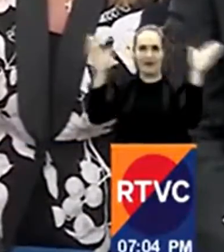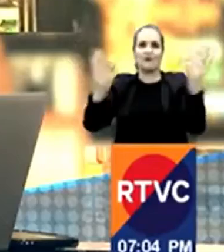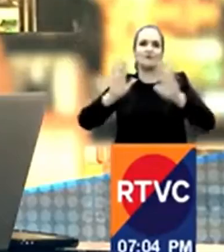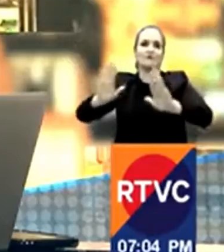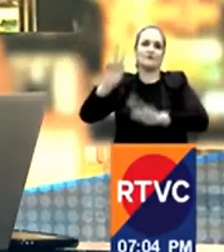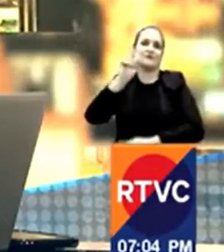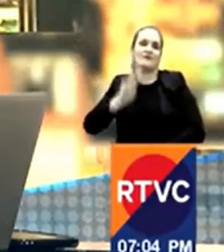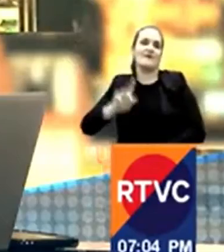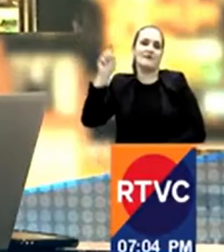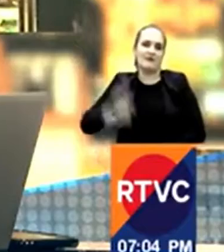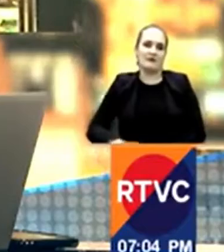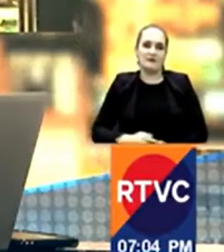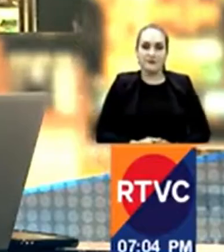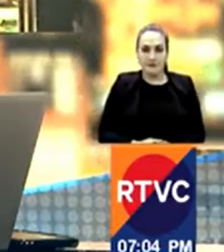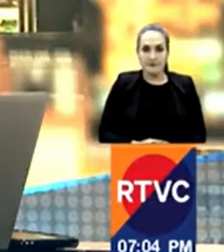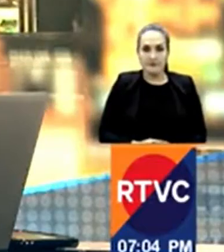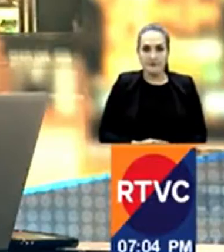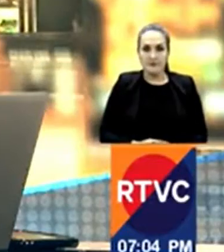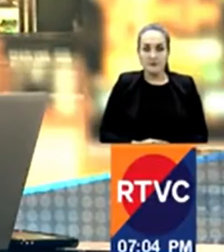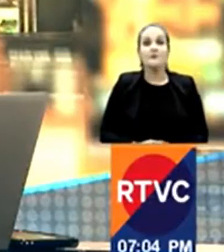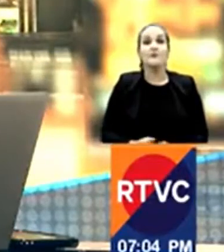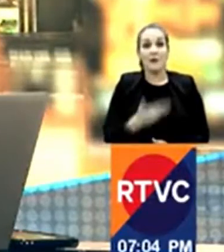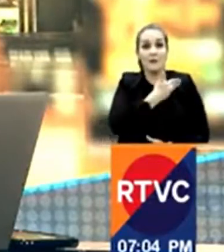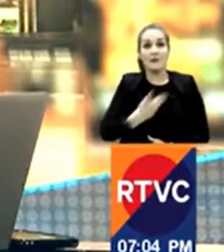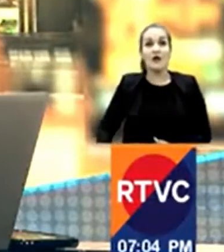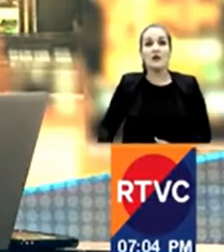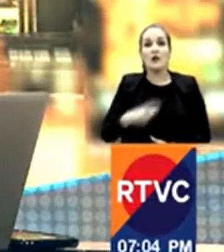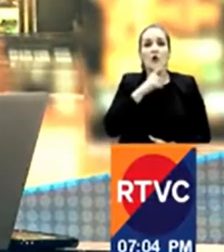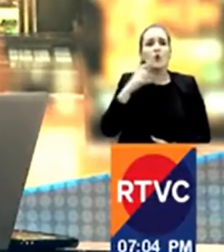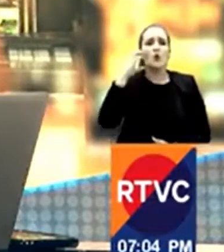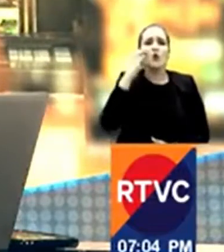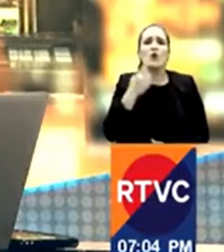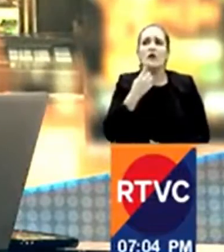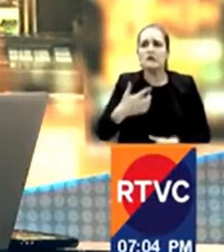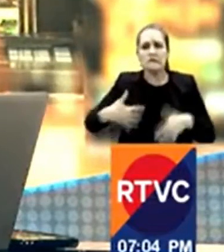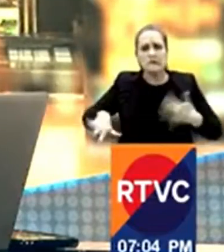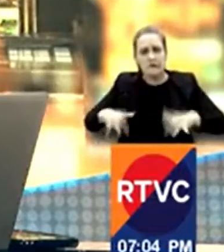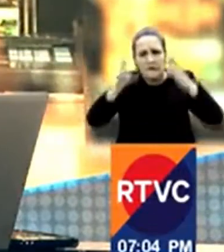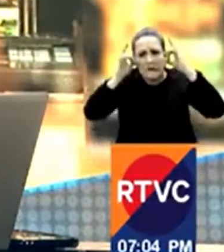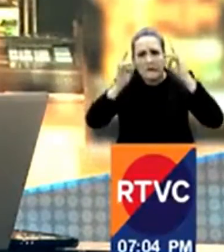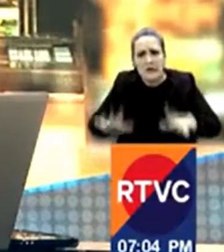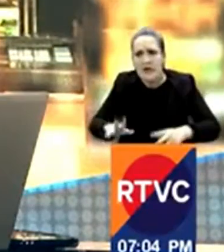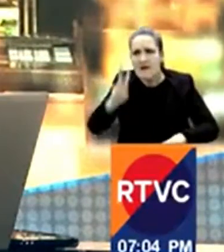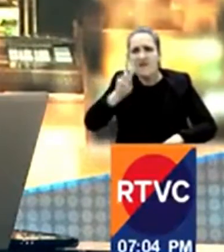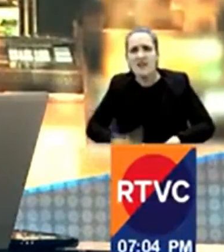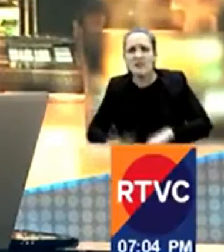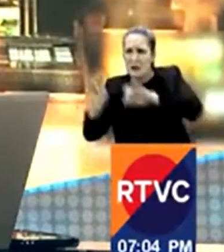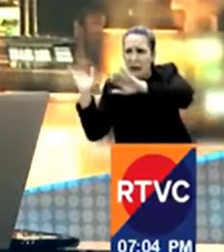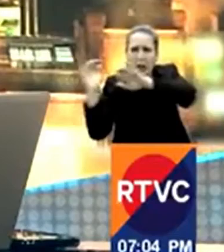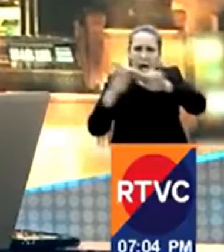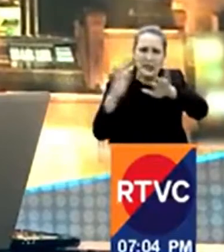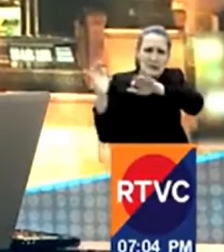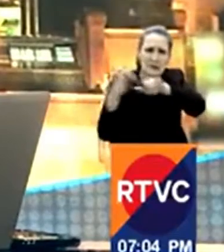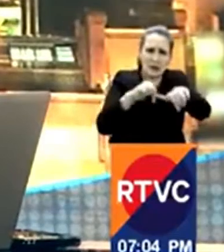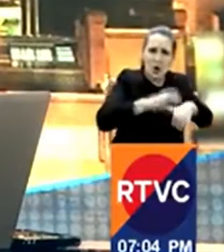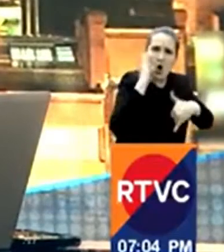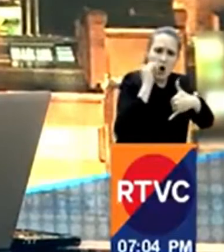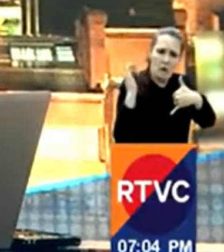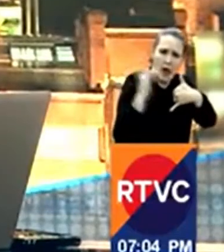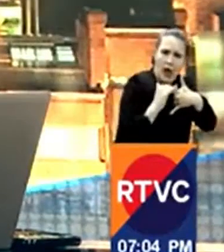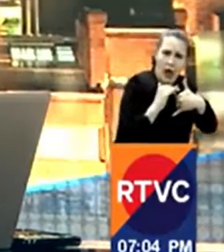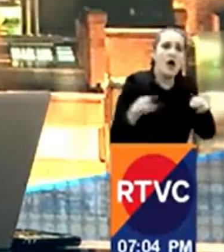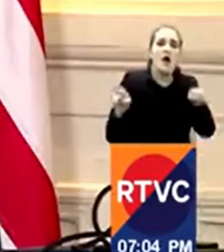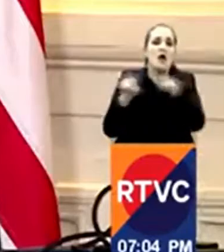país. El presidente Iván Duque comparó la crisis migratoria de Venezuela con la de Ucrania y señaló a los